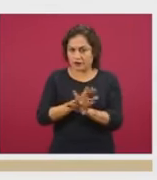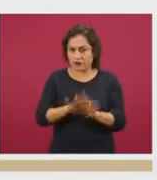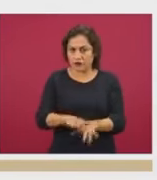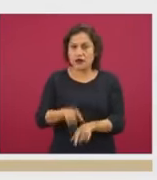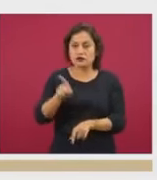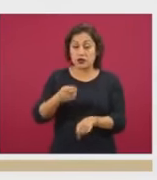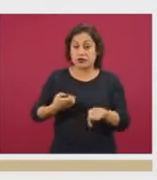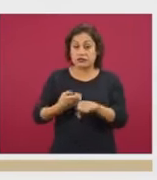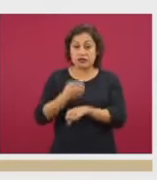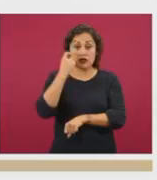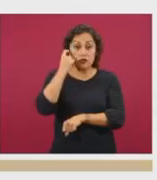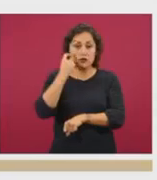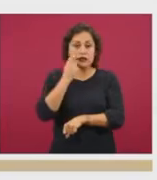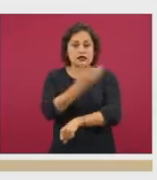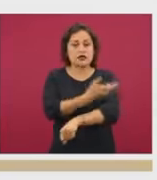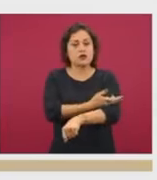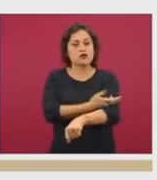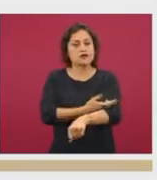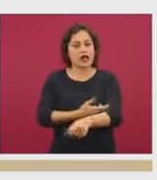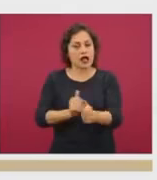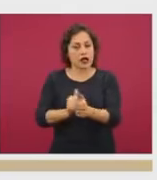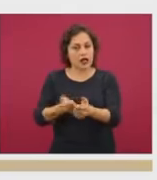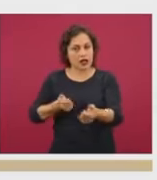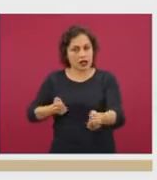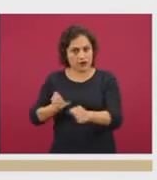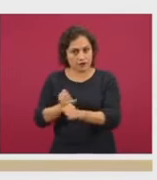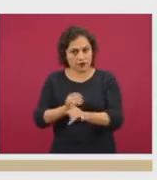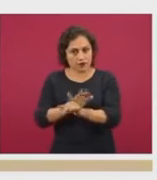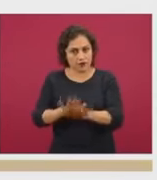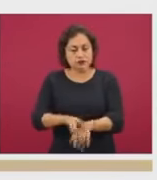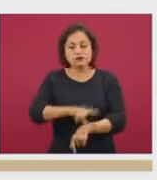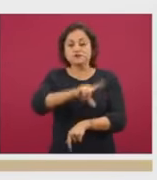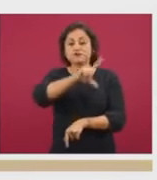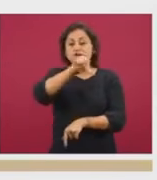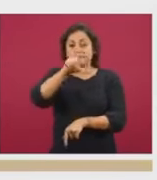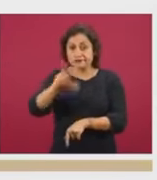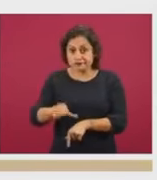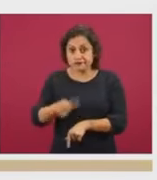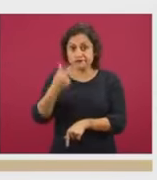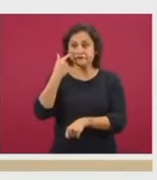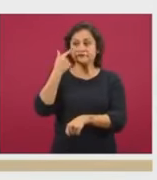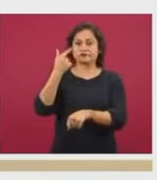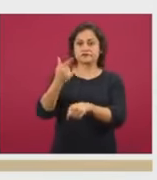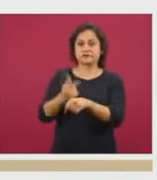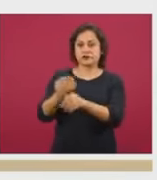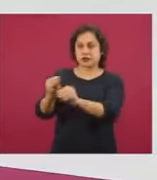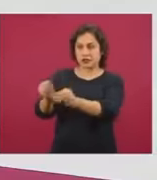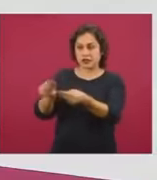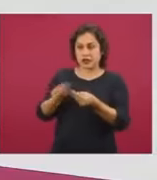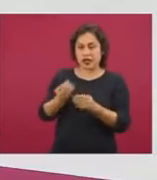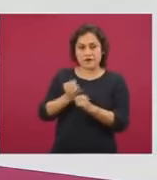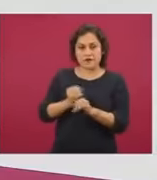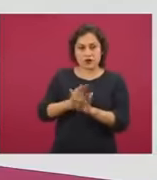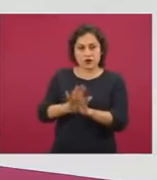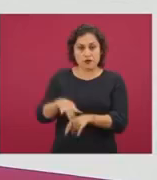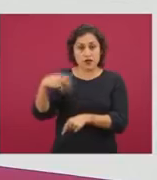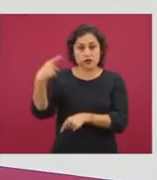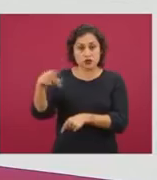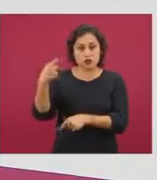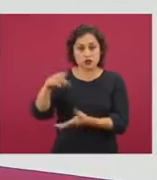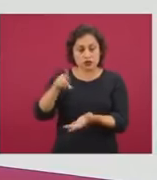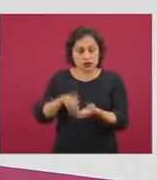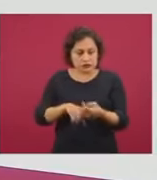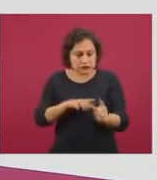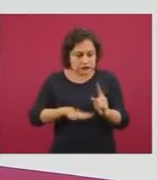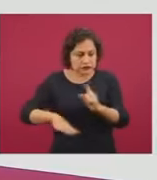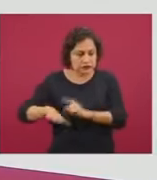que tardó en entrar en el boletín, pero después por el claro información que nos estaba dando desde el punto de vista de exceso de